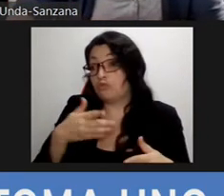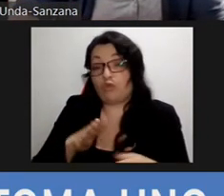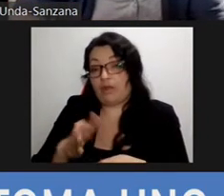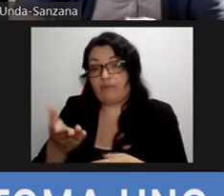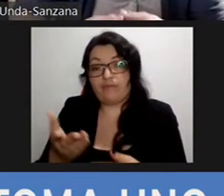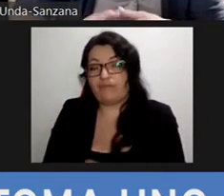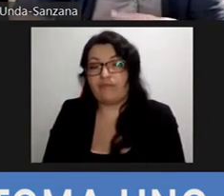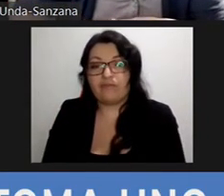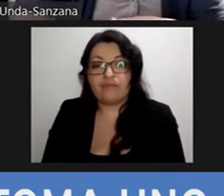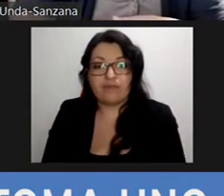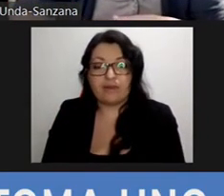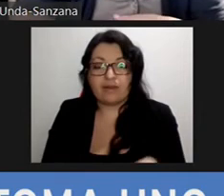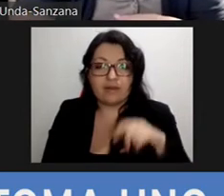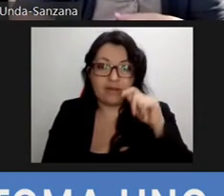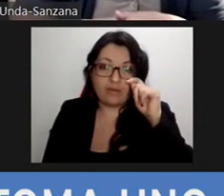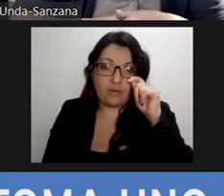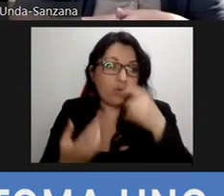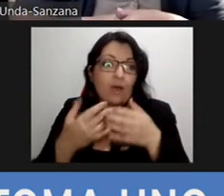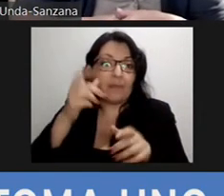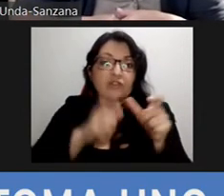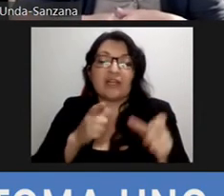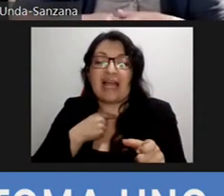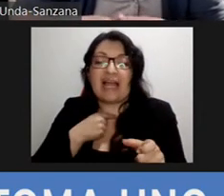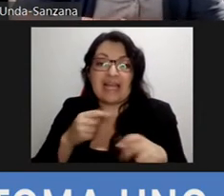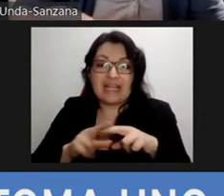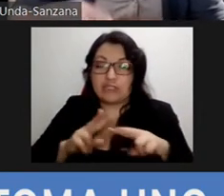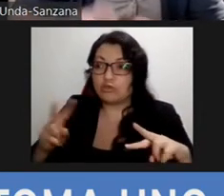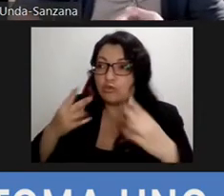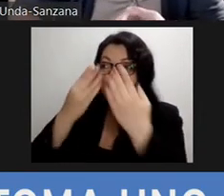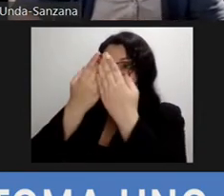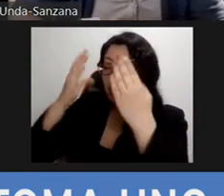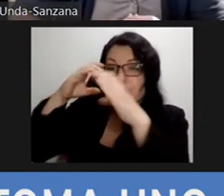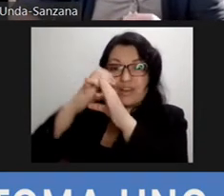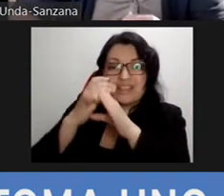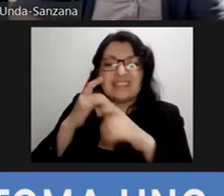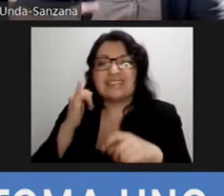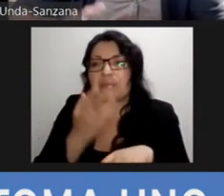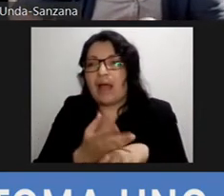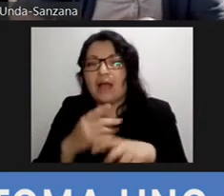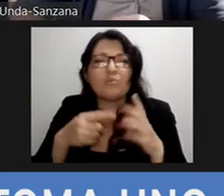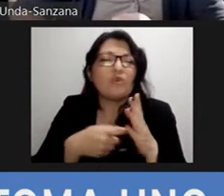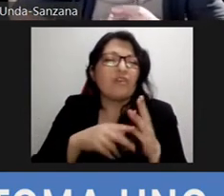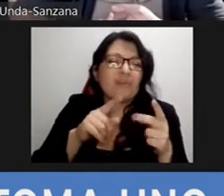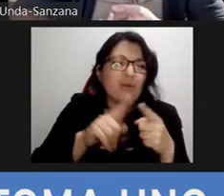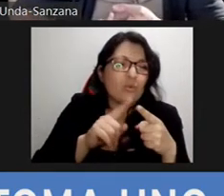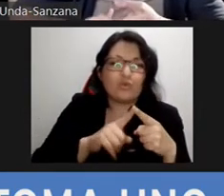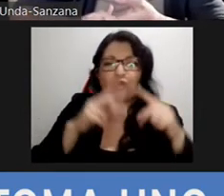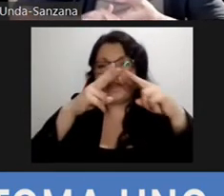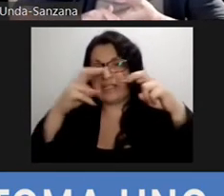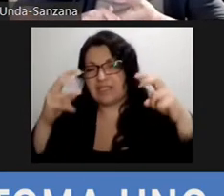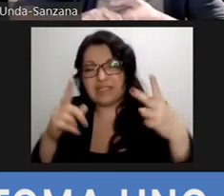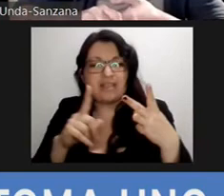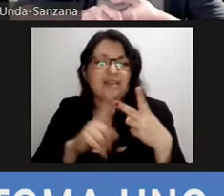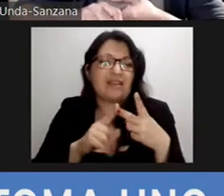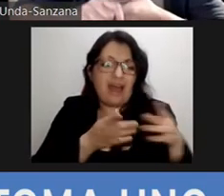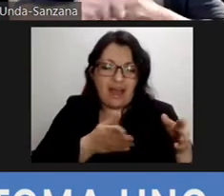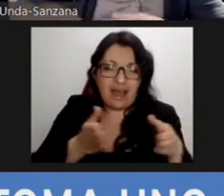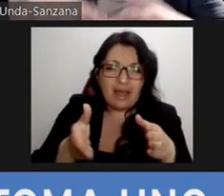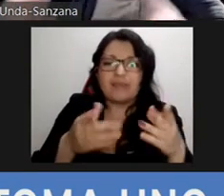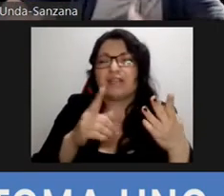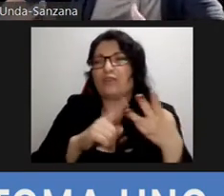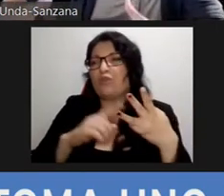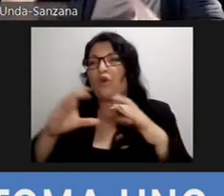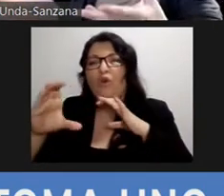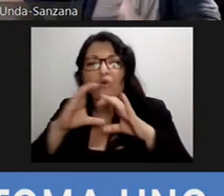hoy en día. Cualquiera que ha tratado de instalar un observatorio se encuentra con problemas de energía, de camino, de comunicaciones y